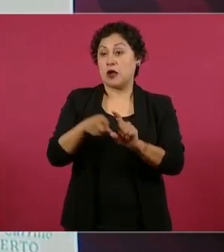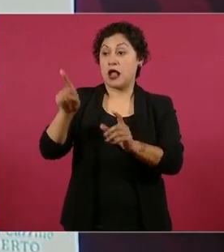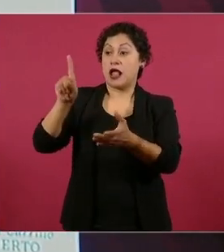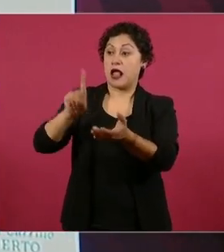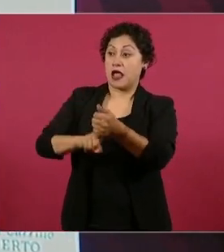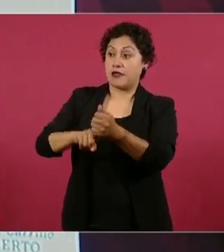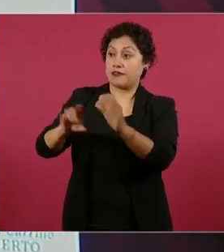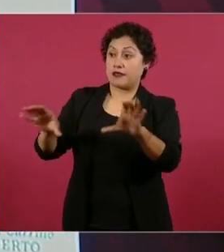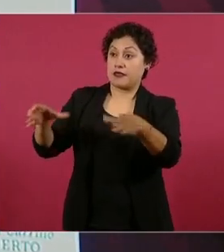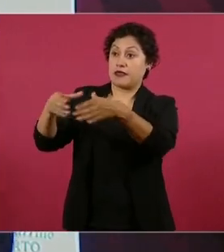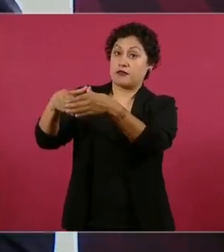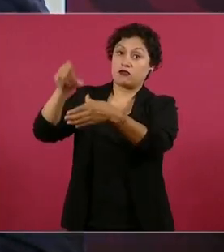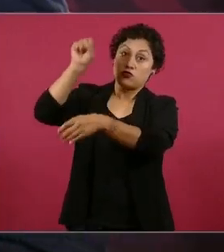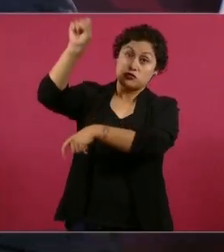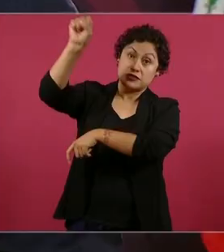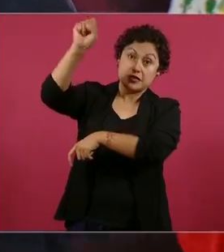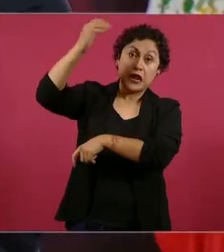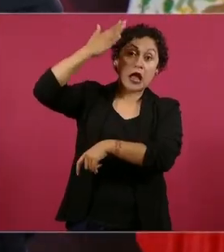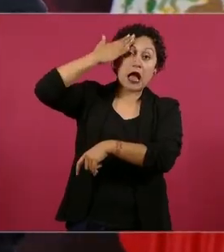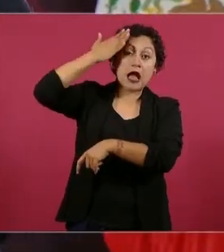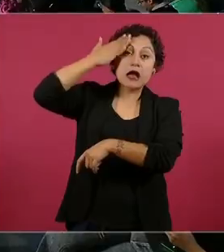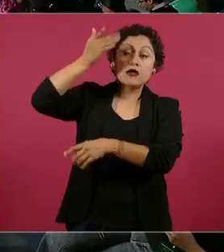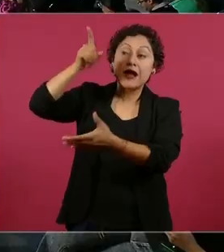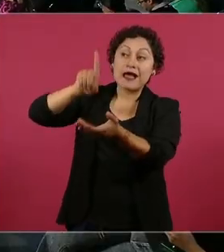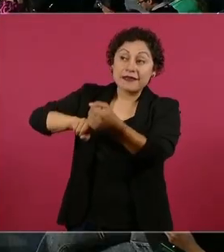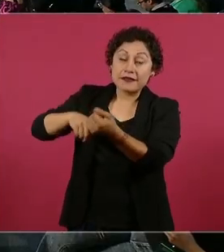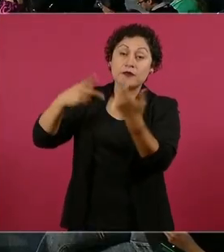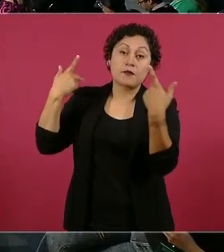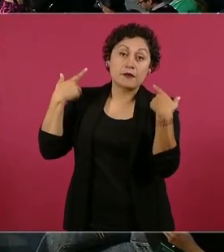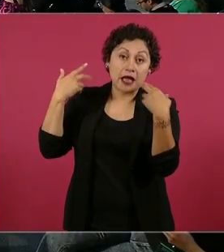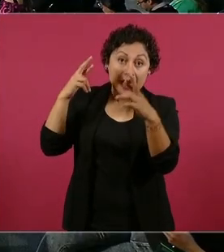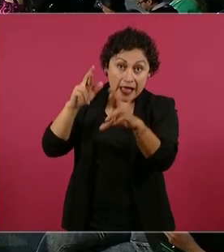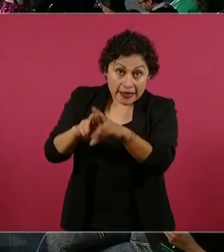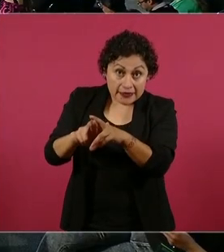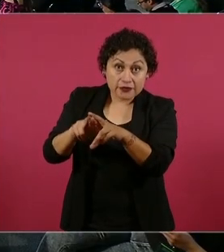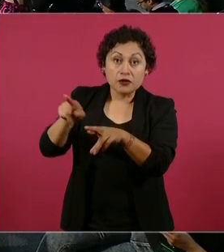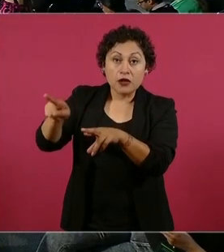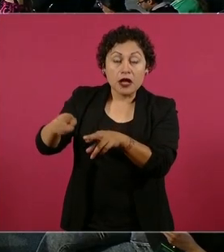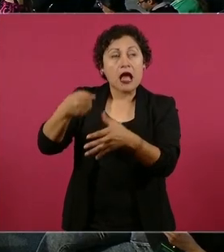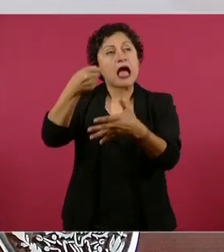los metieron a la cárcel, maestros humildes